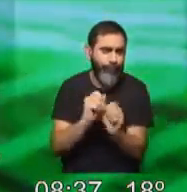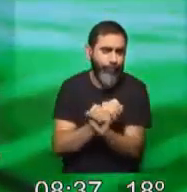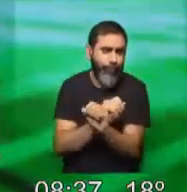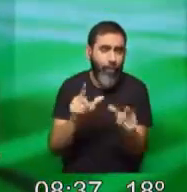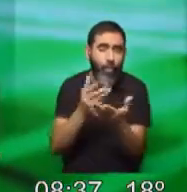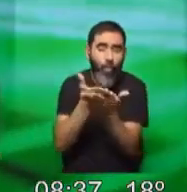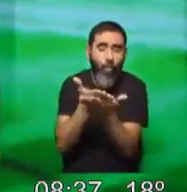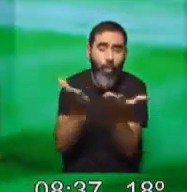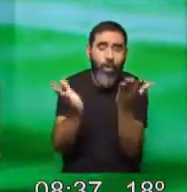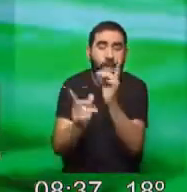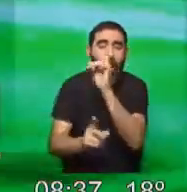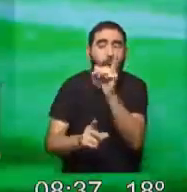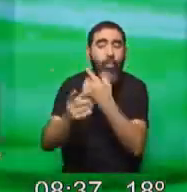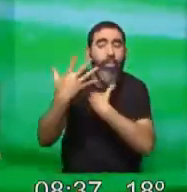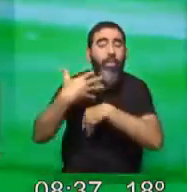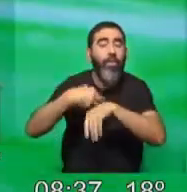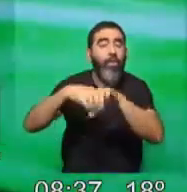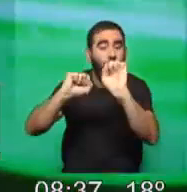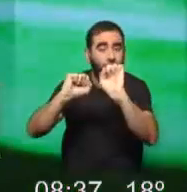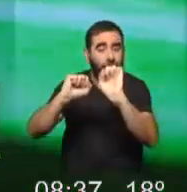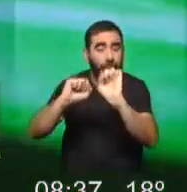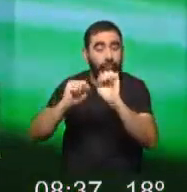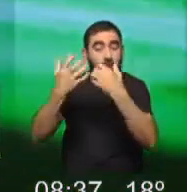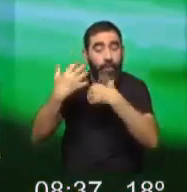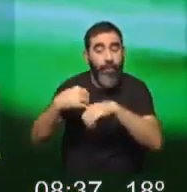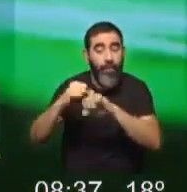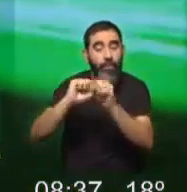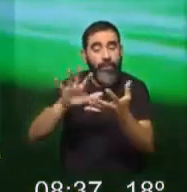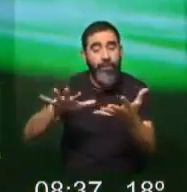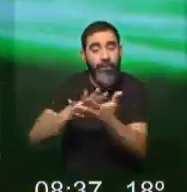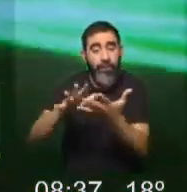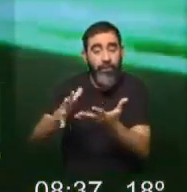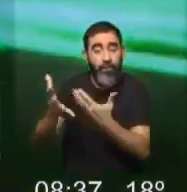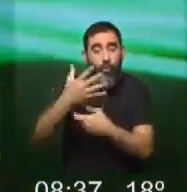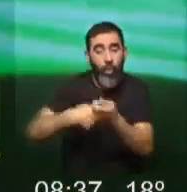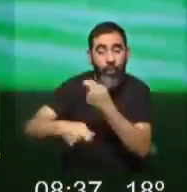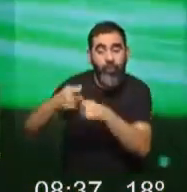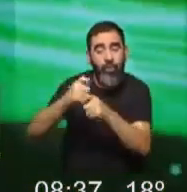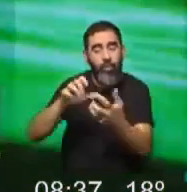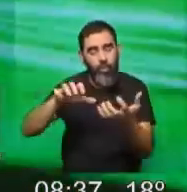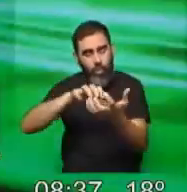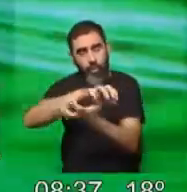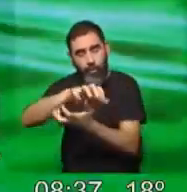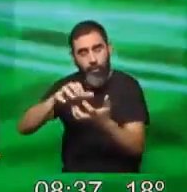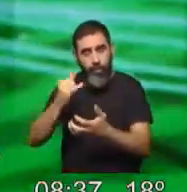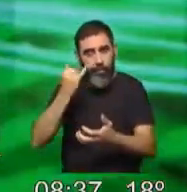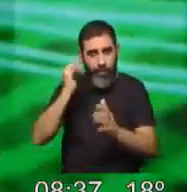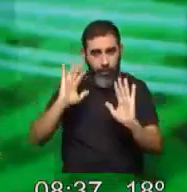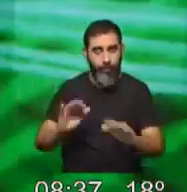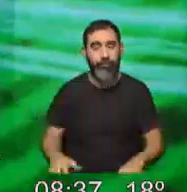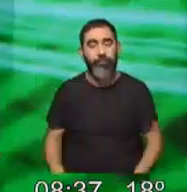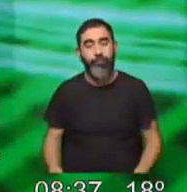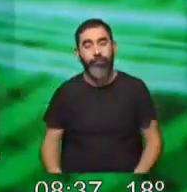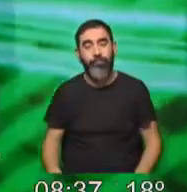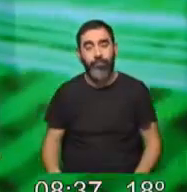que se muestran son aquellos que se detectan. Y detectar situaciones de explotación es muy complejo.